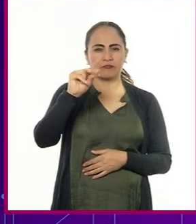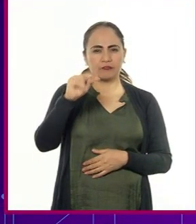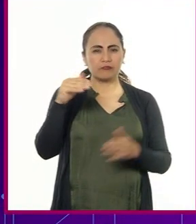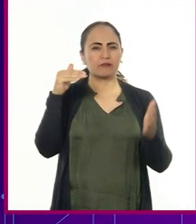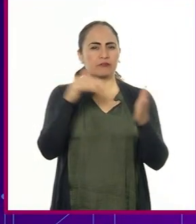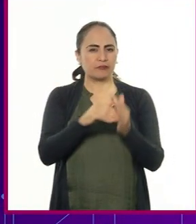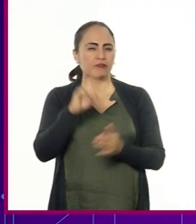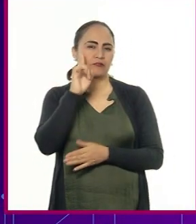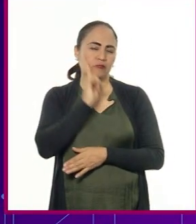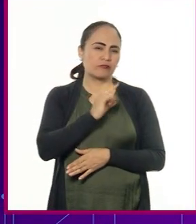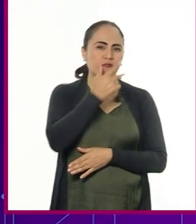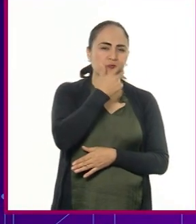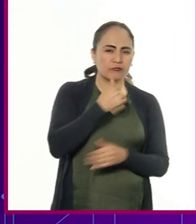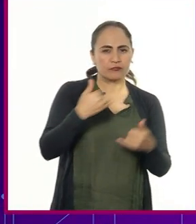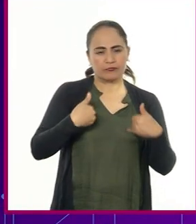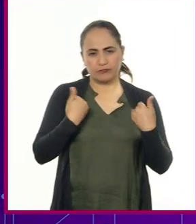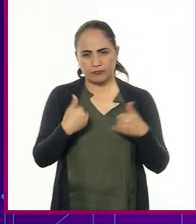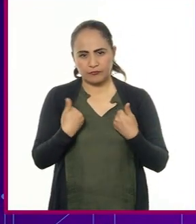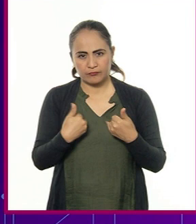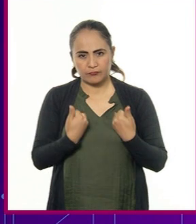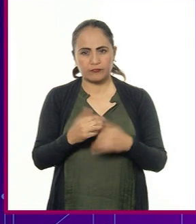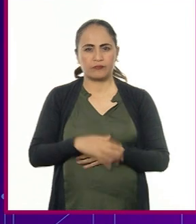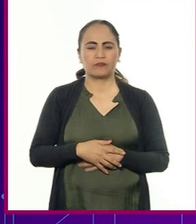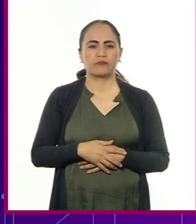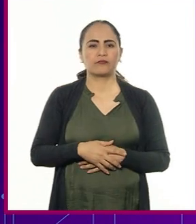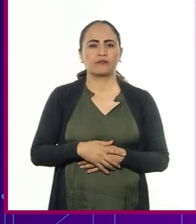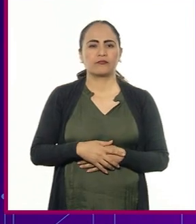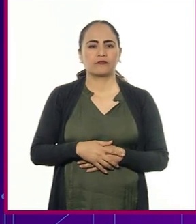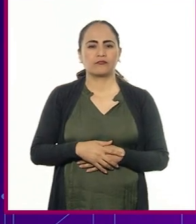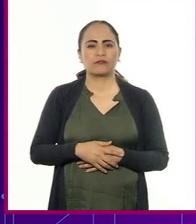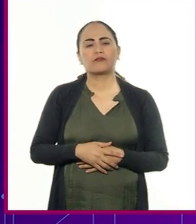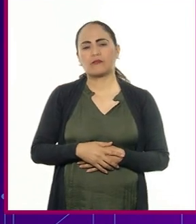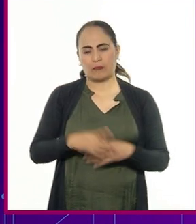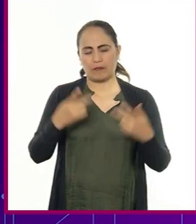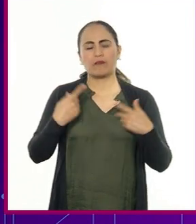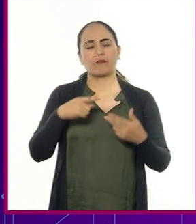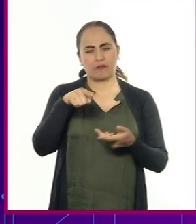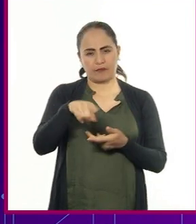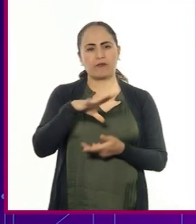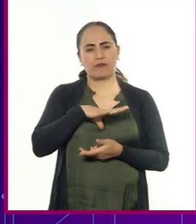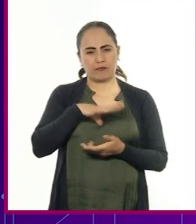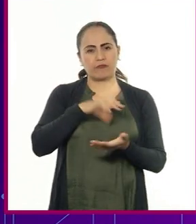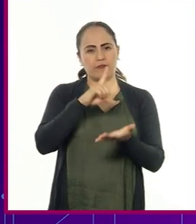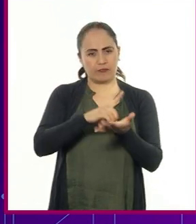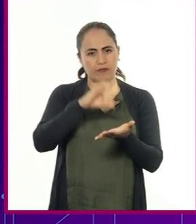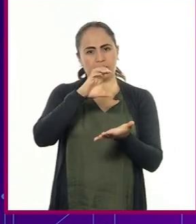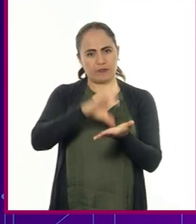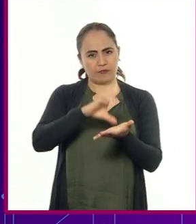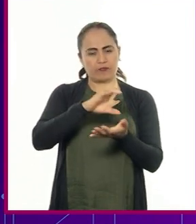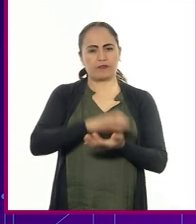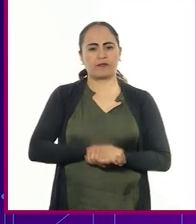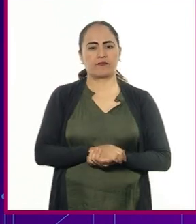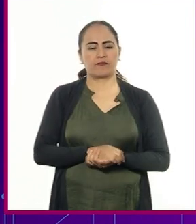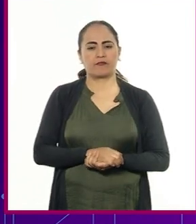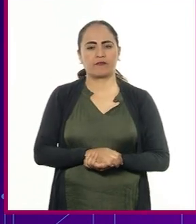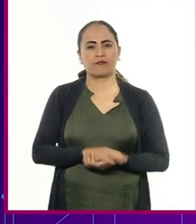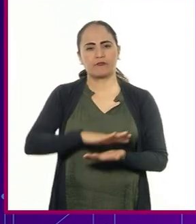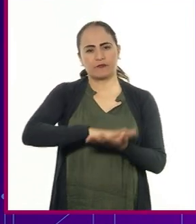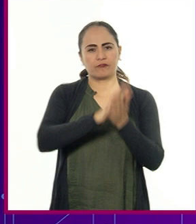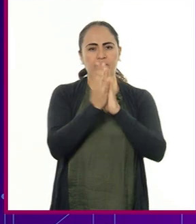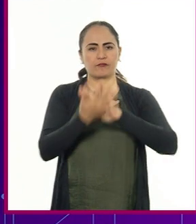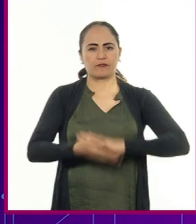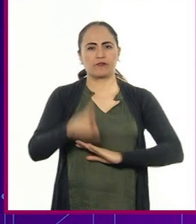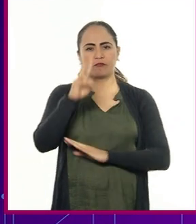580,000 niñas y niños y adolescentes presentan alguna discapacidad, que se traduce como el